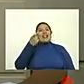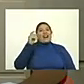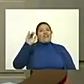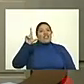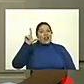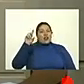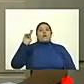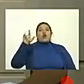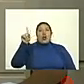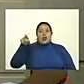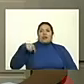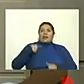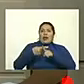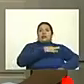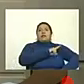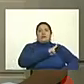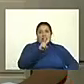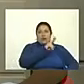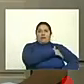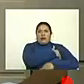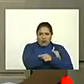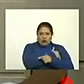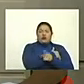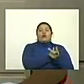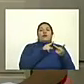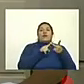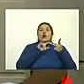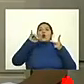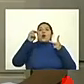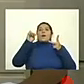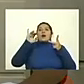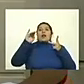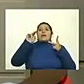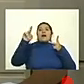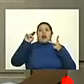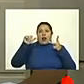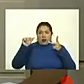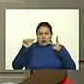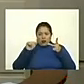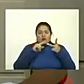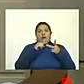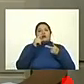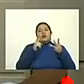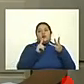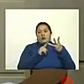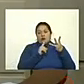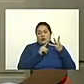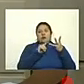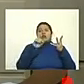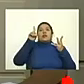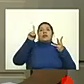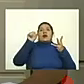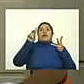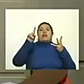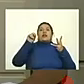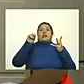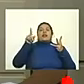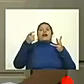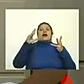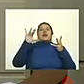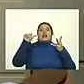Morales, viceministro de Transporte, el señor Juan Manuel Barraza, el señor David